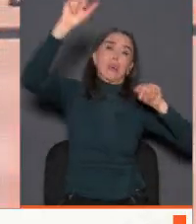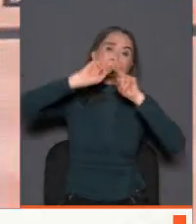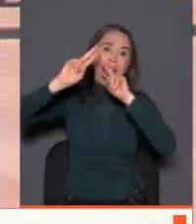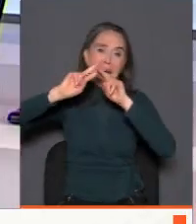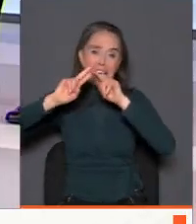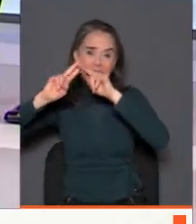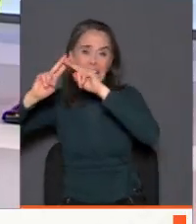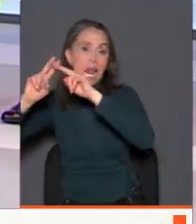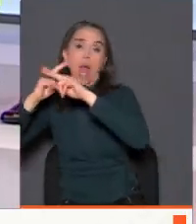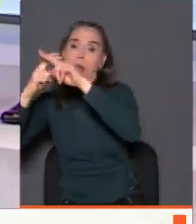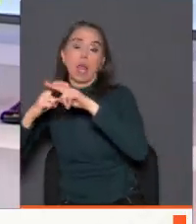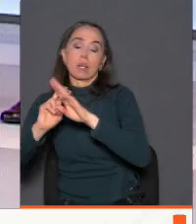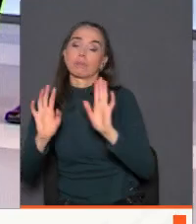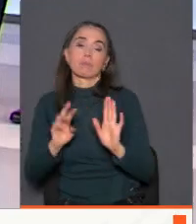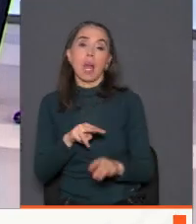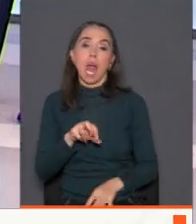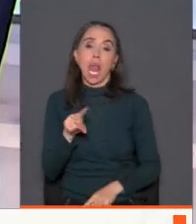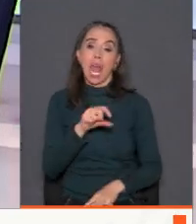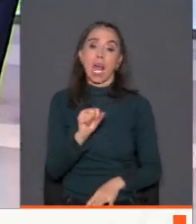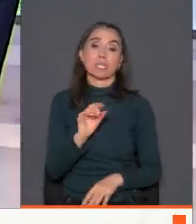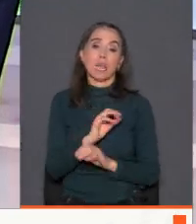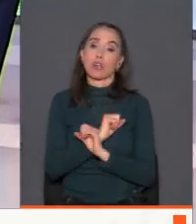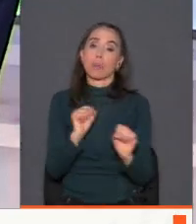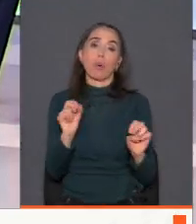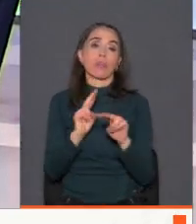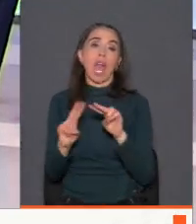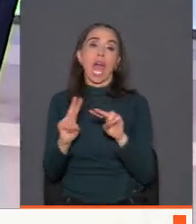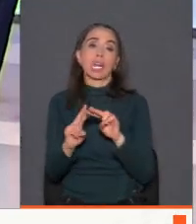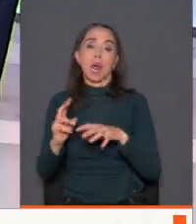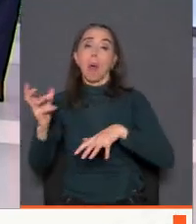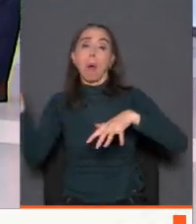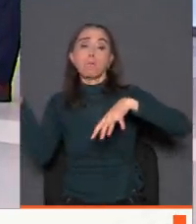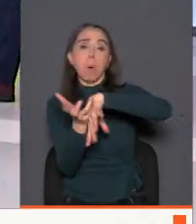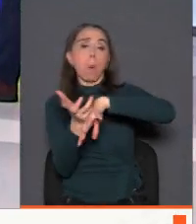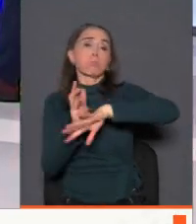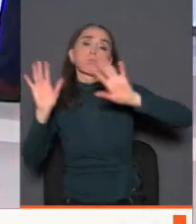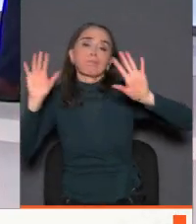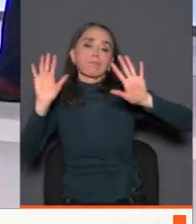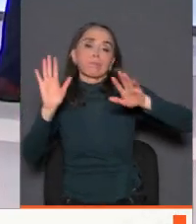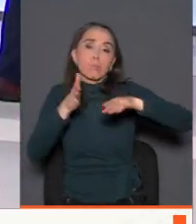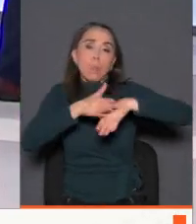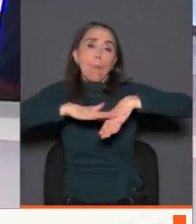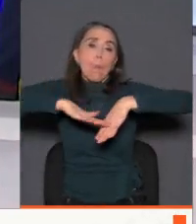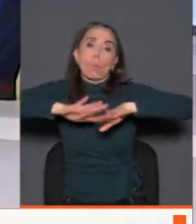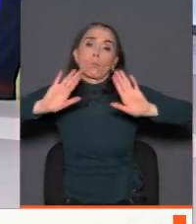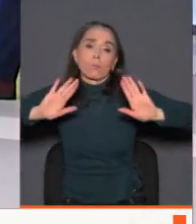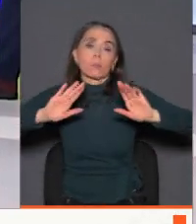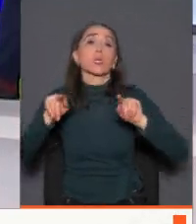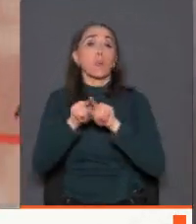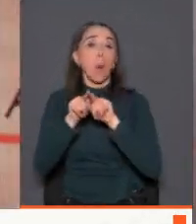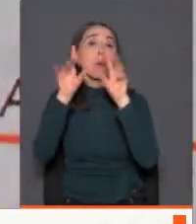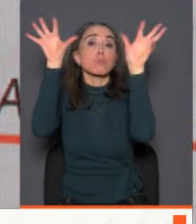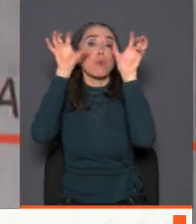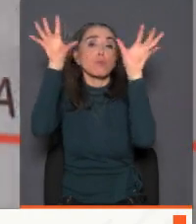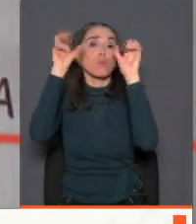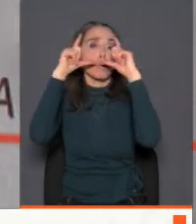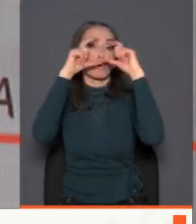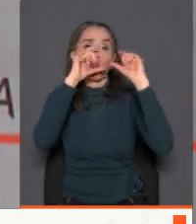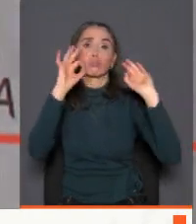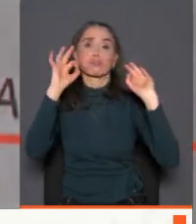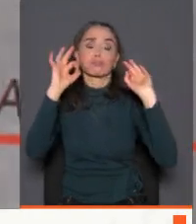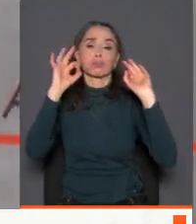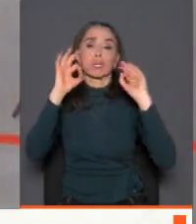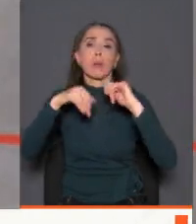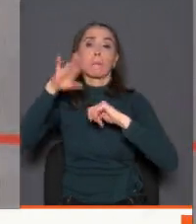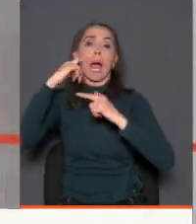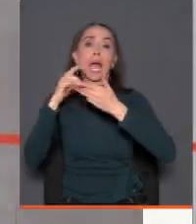por eso la NASA dijo que era completamente irreparable el daño, pero dijeron que a pesar de eso no ha afectado el rendimiento y que incluso ha sido superior al rendimiento